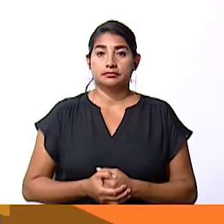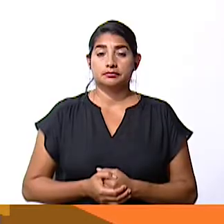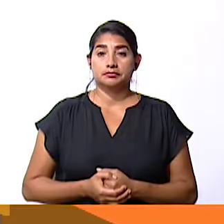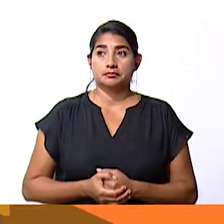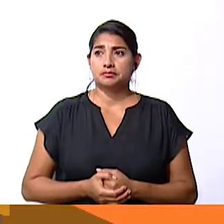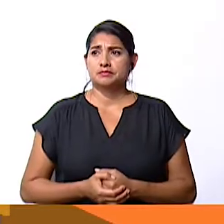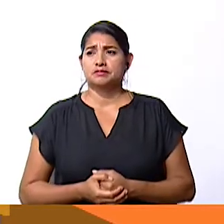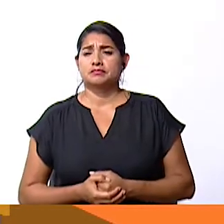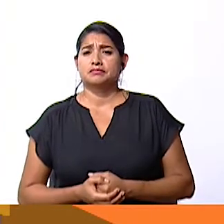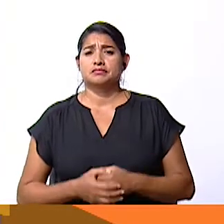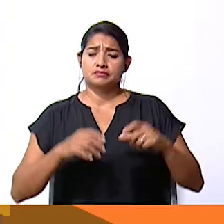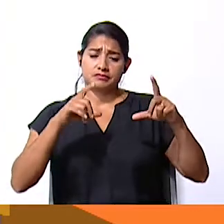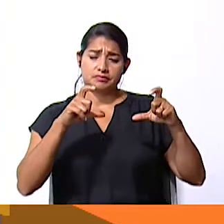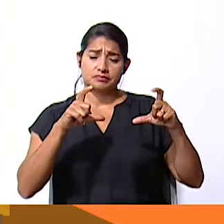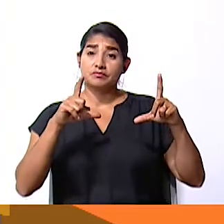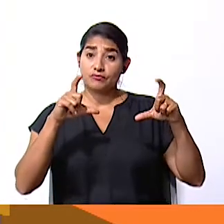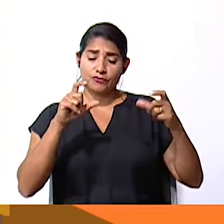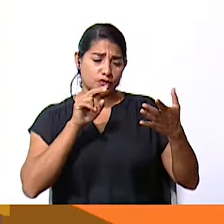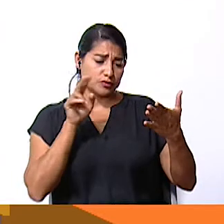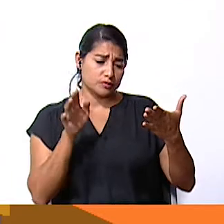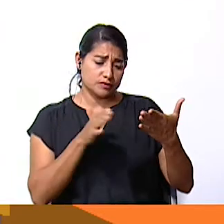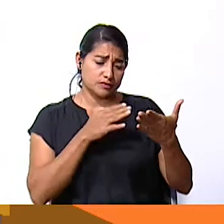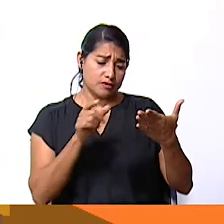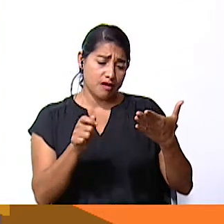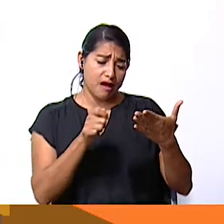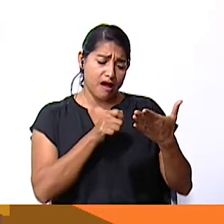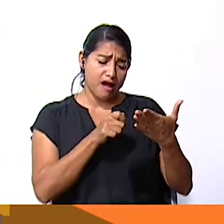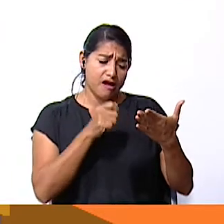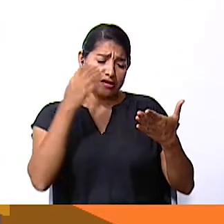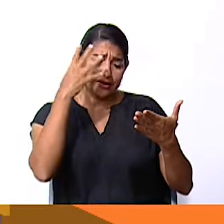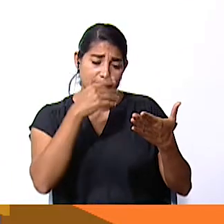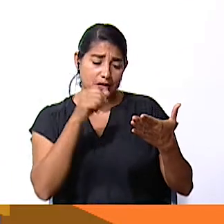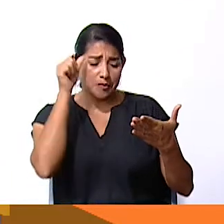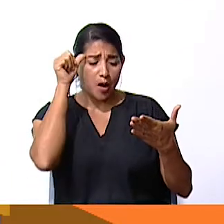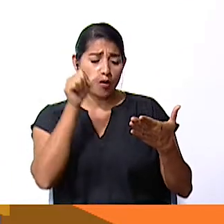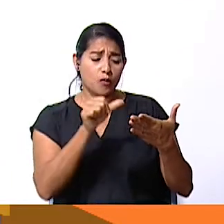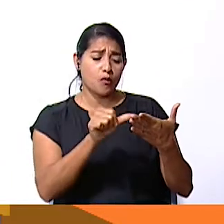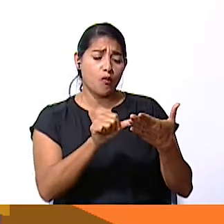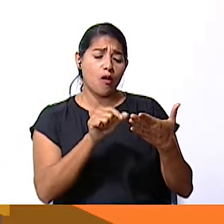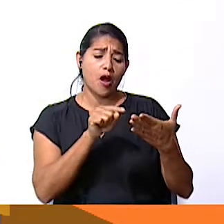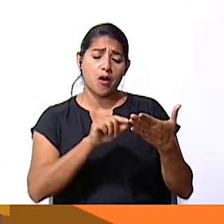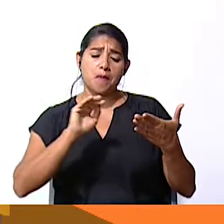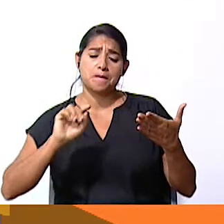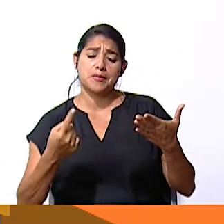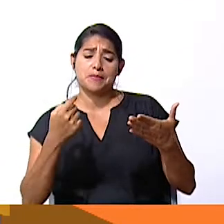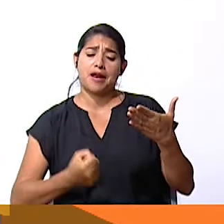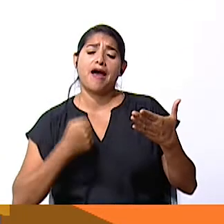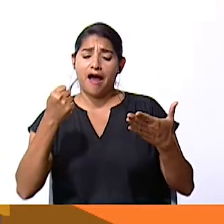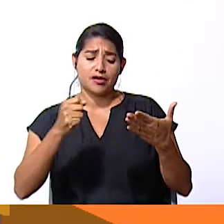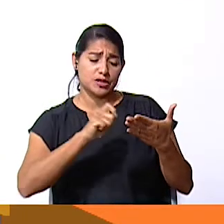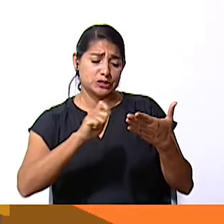Ay, qué lindas fotos. Ay, pero velo aquí, cuando estaba en su primer año.